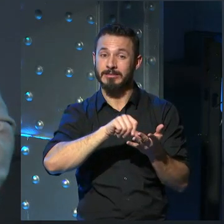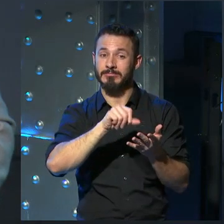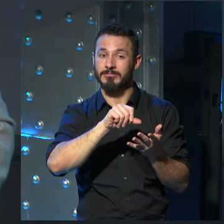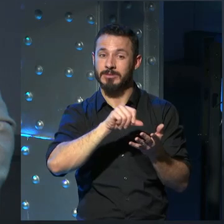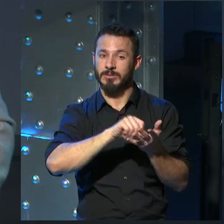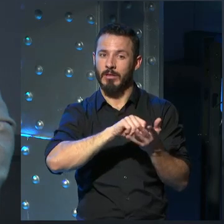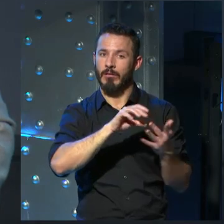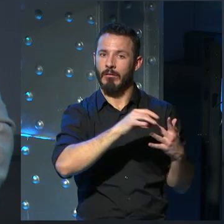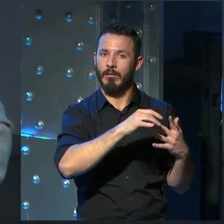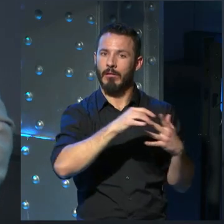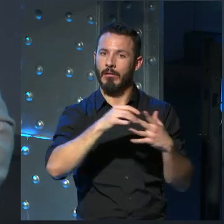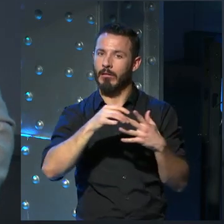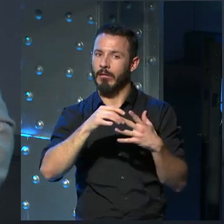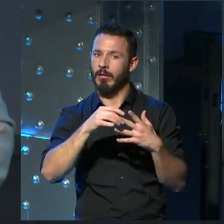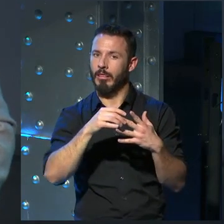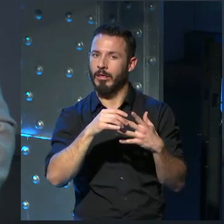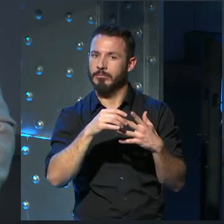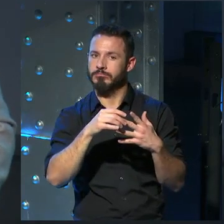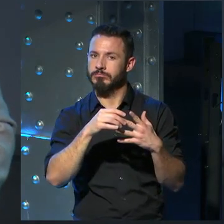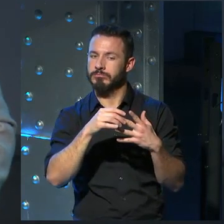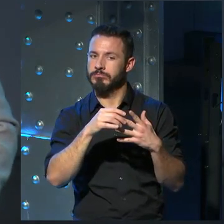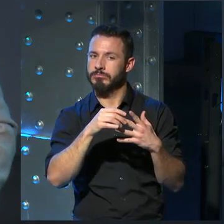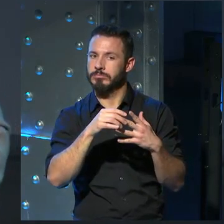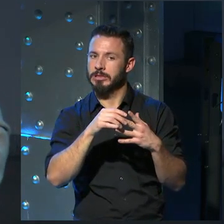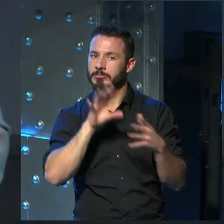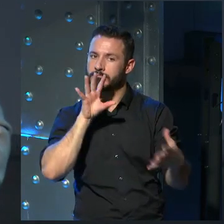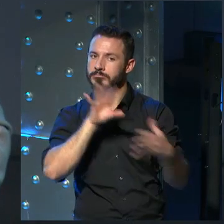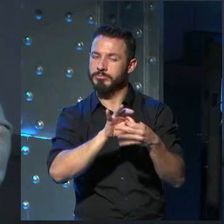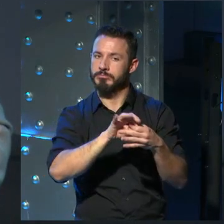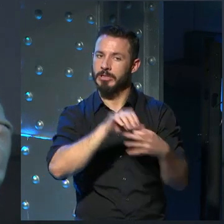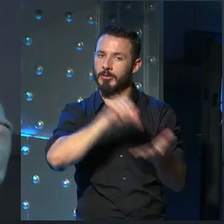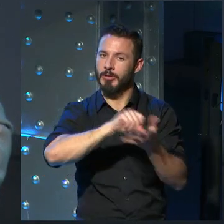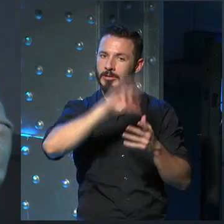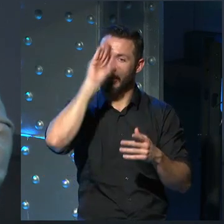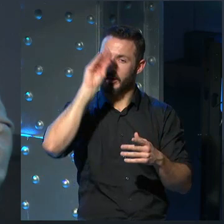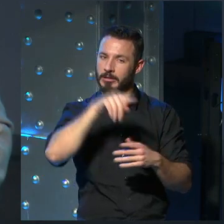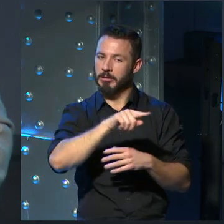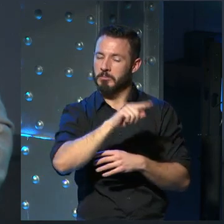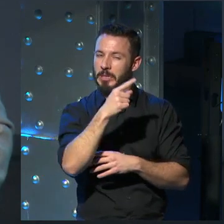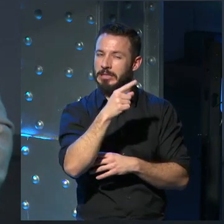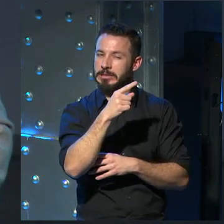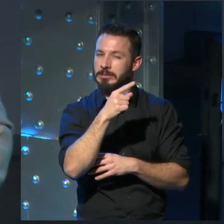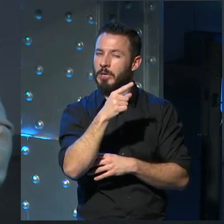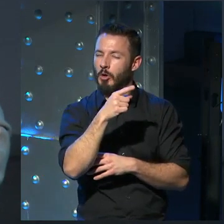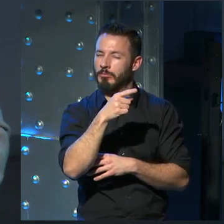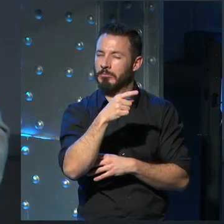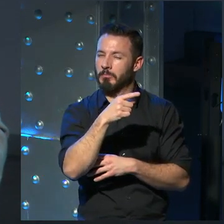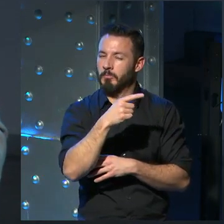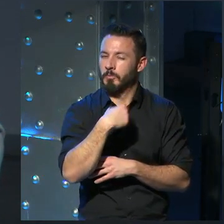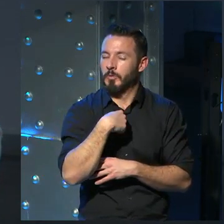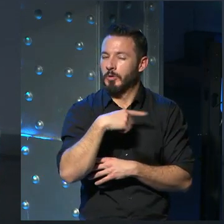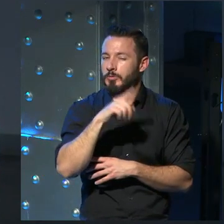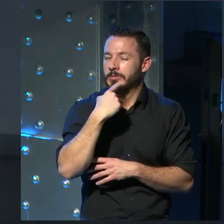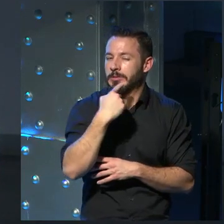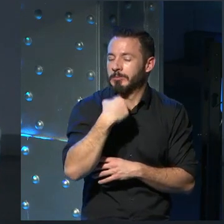posiciones de liderazgo en materia de Smart Cities, pero desde luego es uno de los más competitivos en este